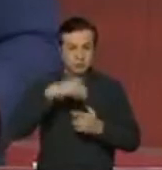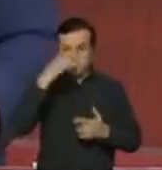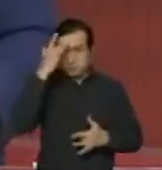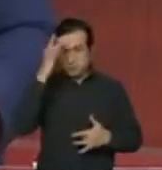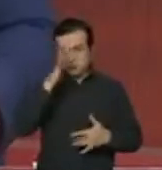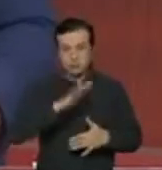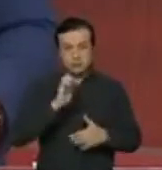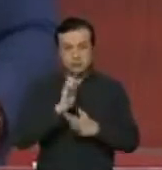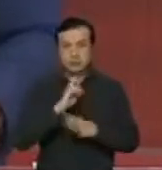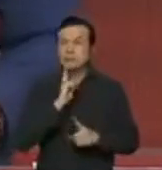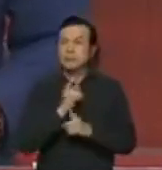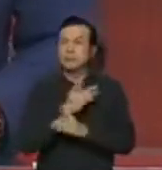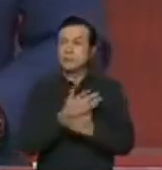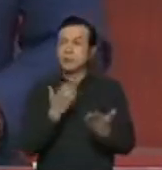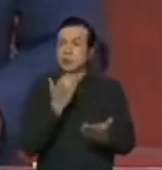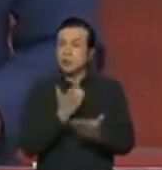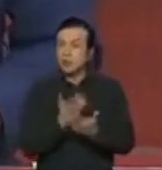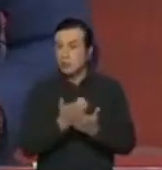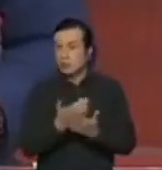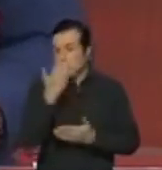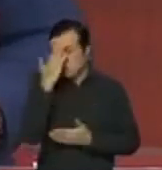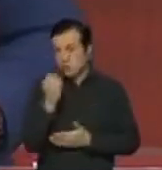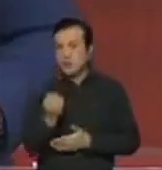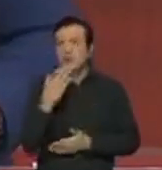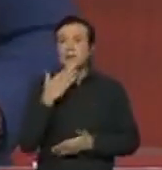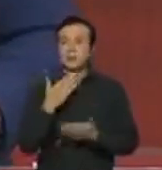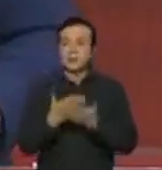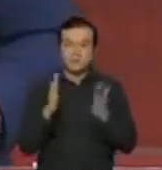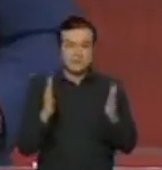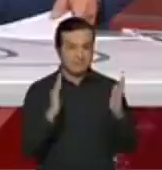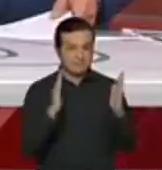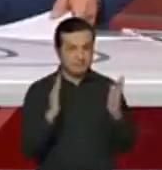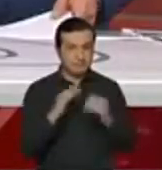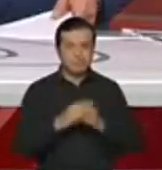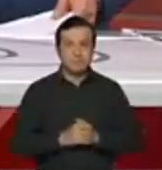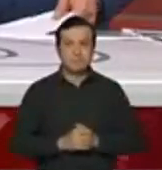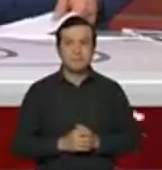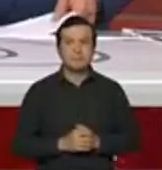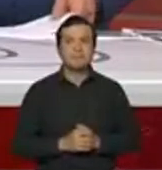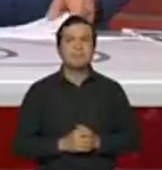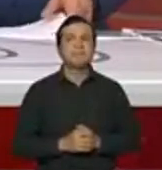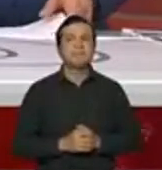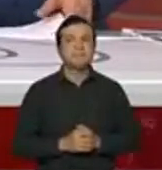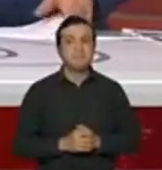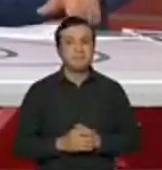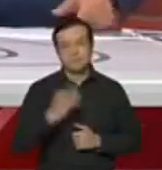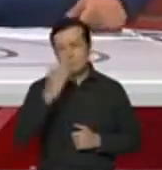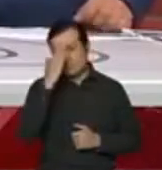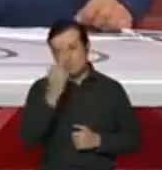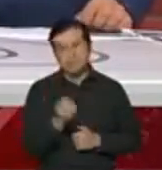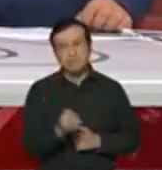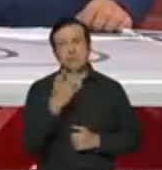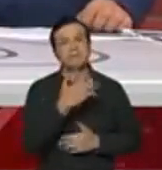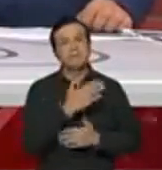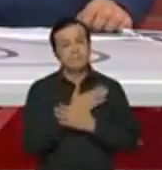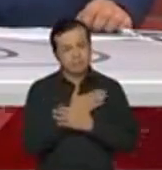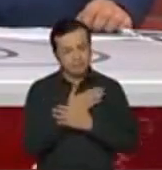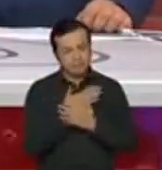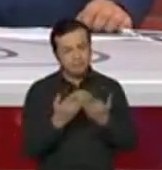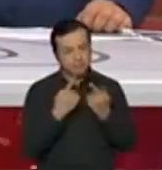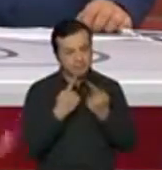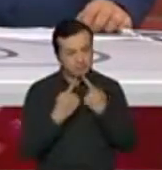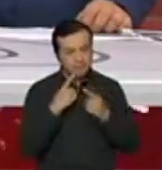el país. Economista, buenos días. Gracias por estar aquí en este espacio. Fabricio, buenos días. Un gusto conversar con